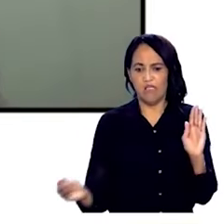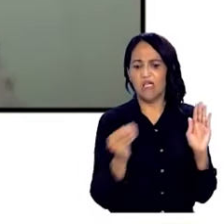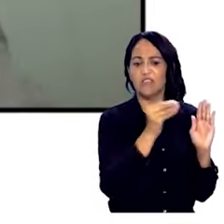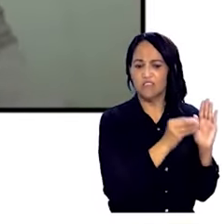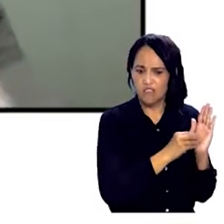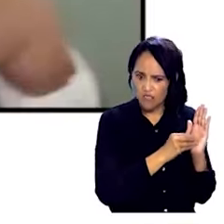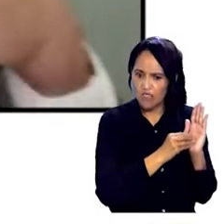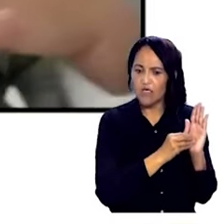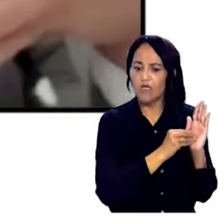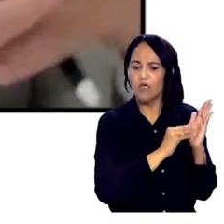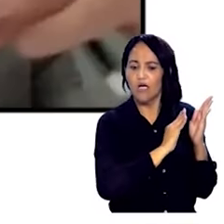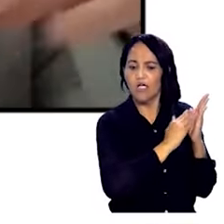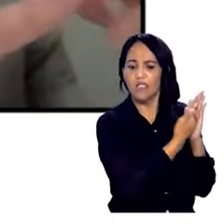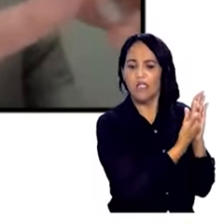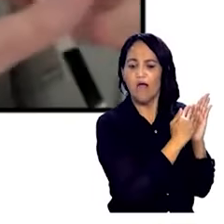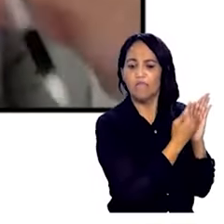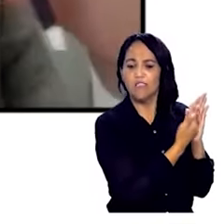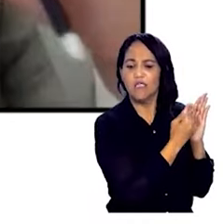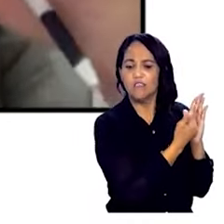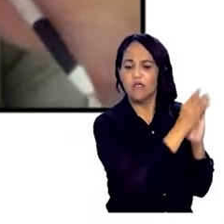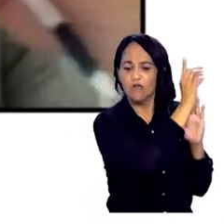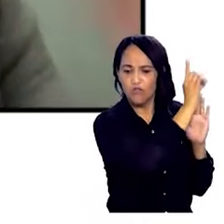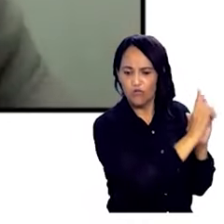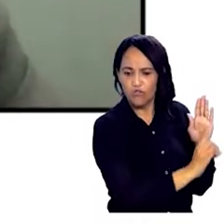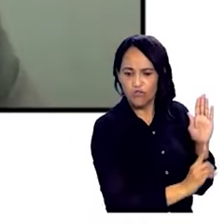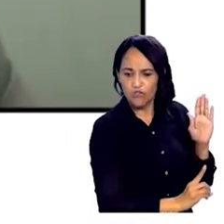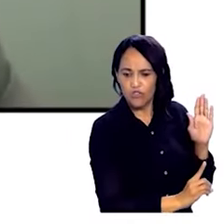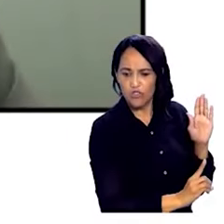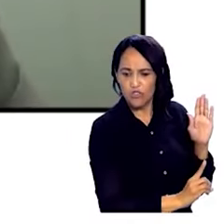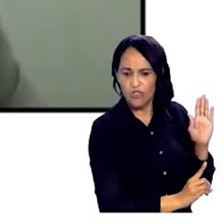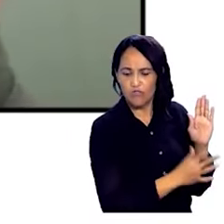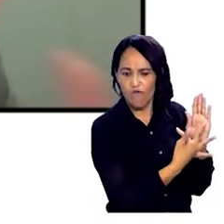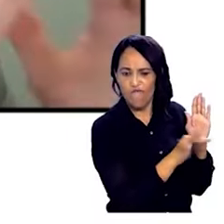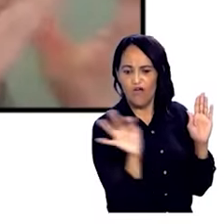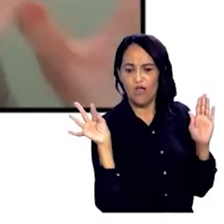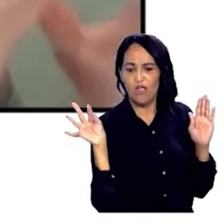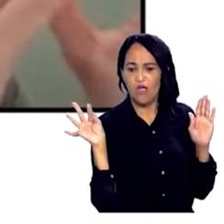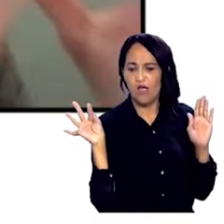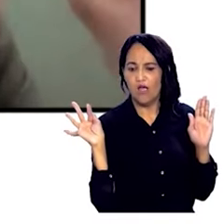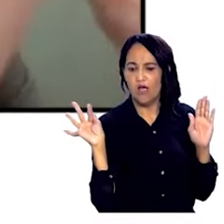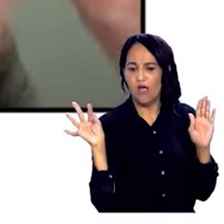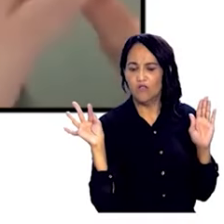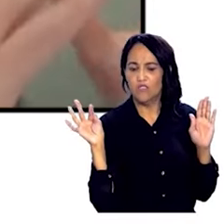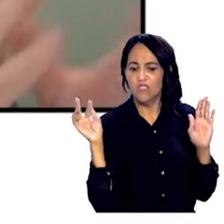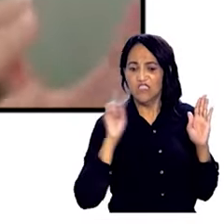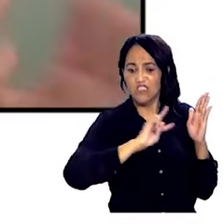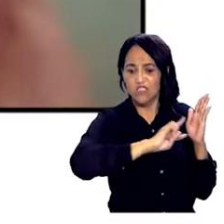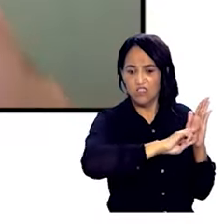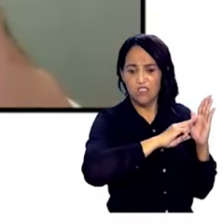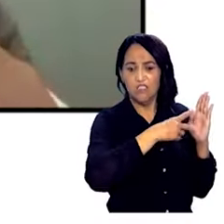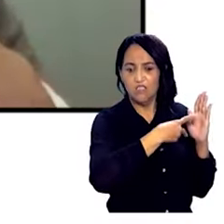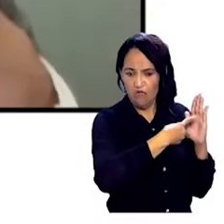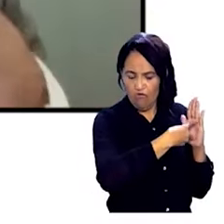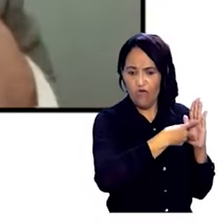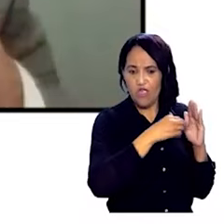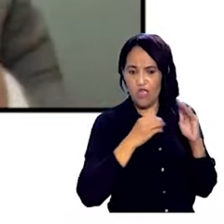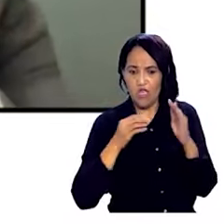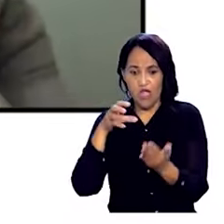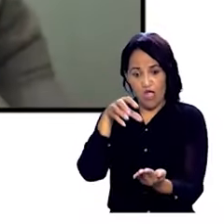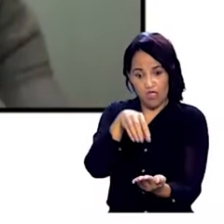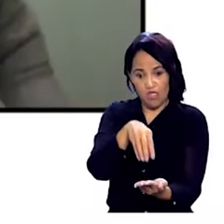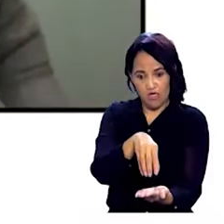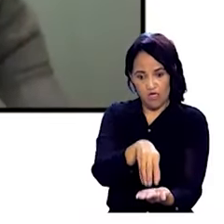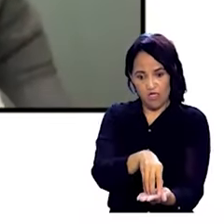derecho Federal corresponde a las provinci última instancia a las supremas cortes de provincia deada de Las 24 provinci